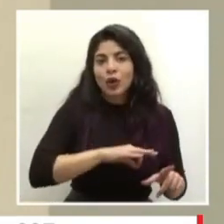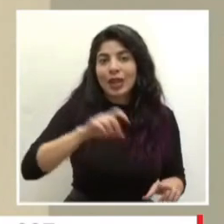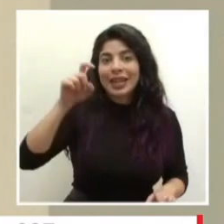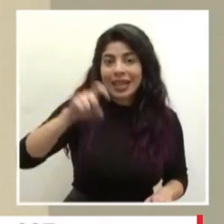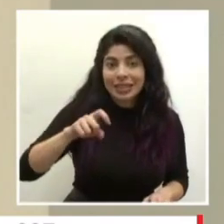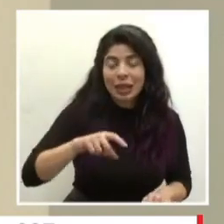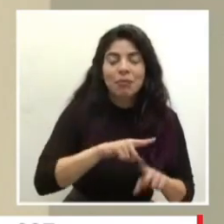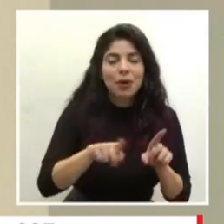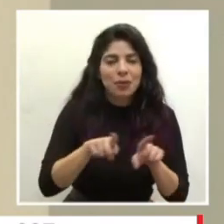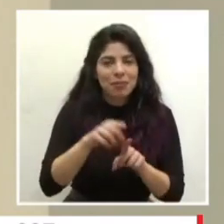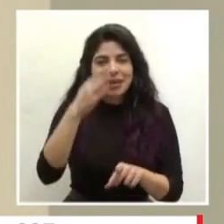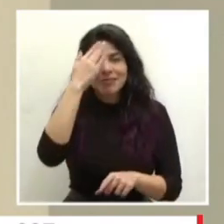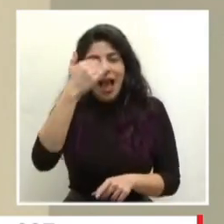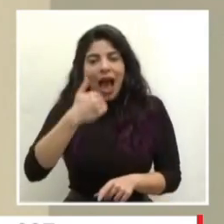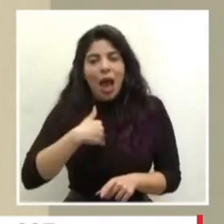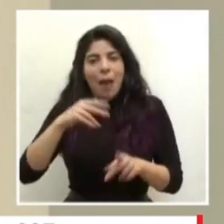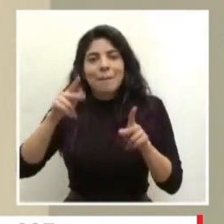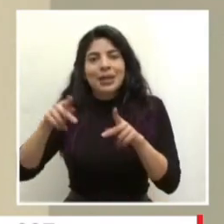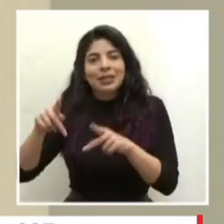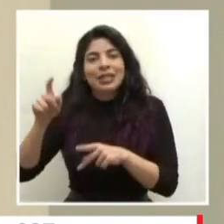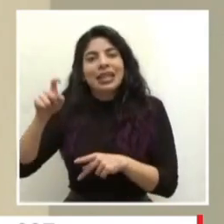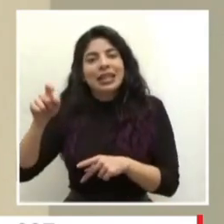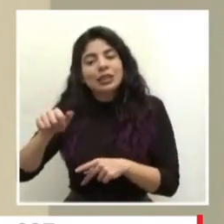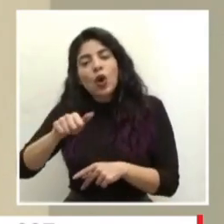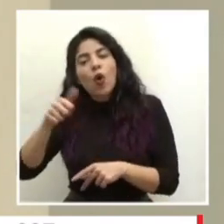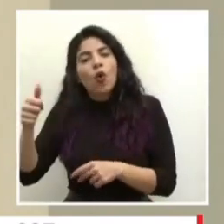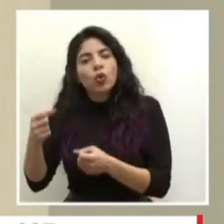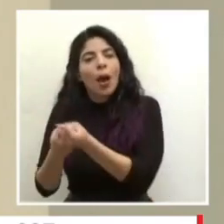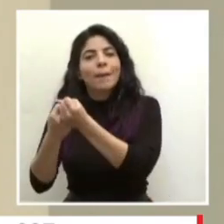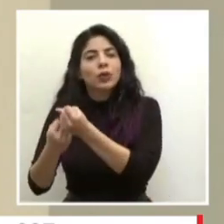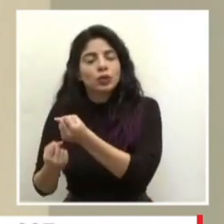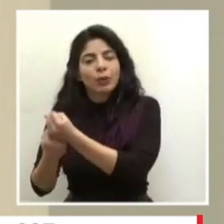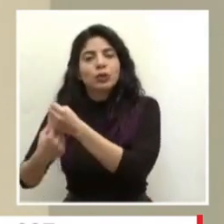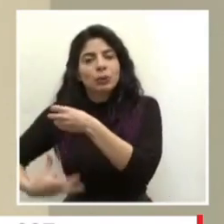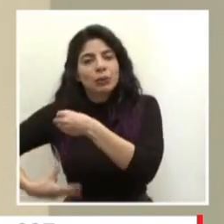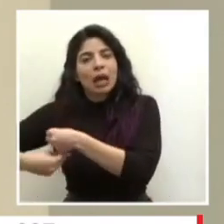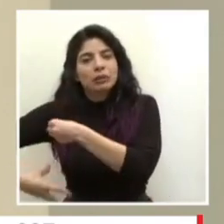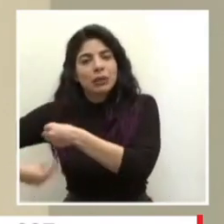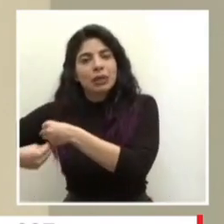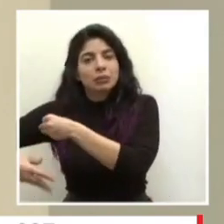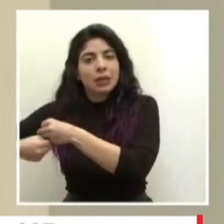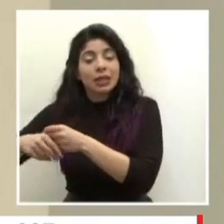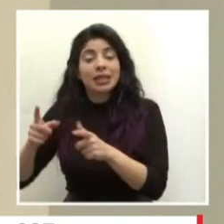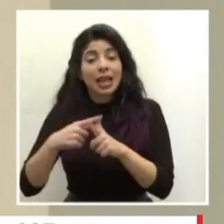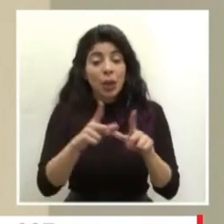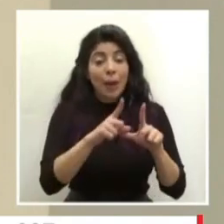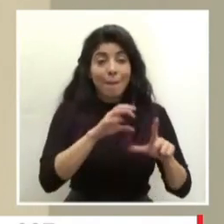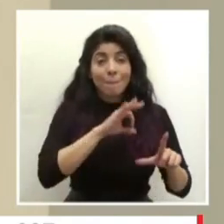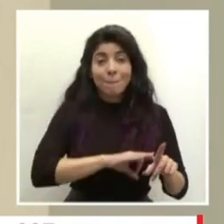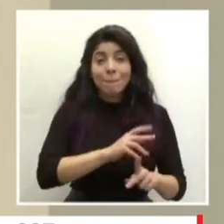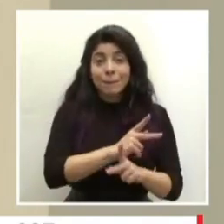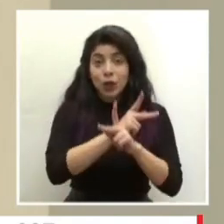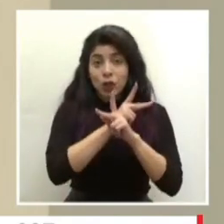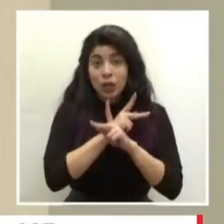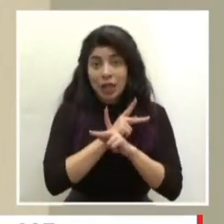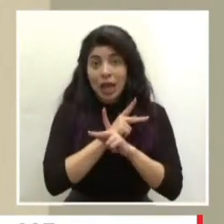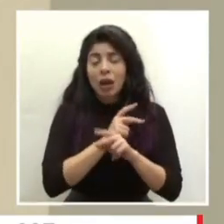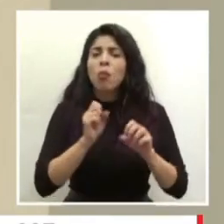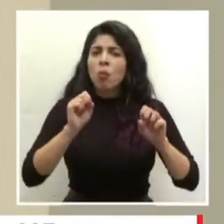también sabemos que hay personas que requieren de otros acompañamientos. Entonces, proteger puede básicamente